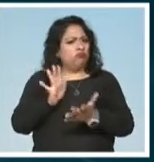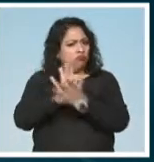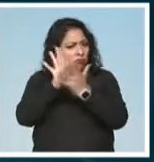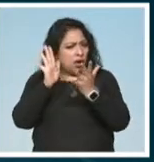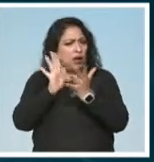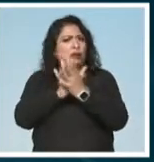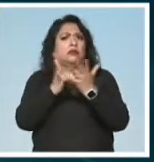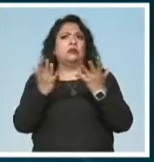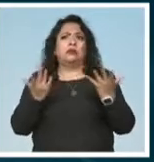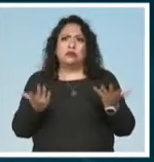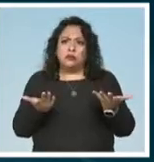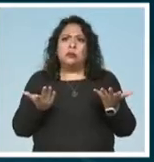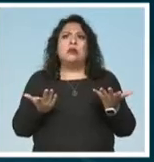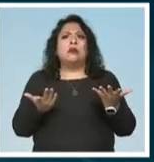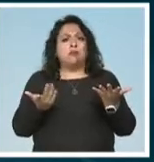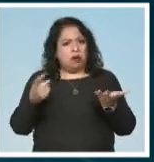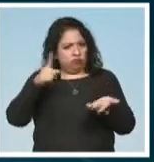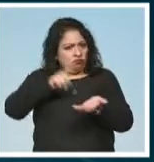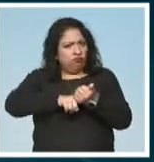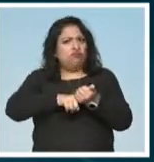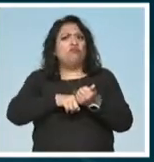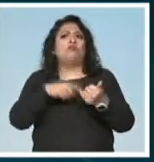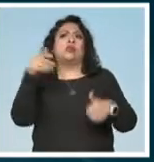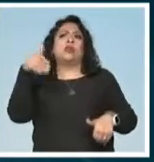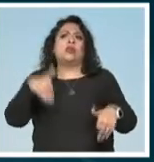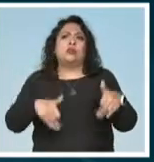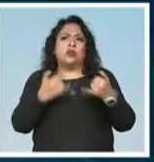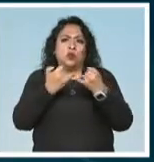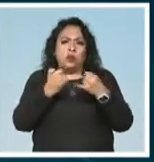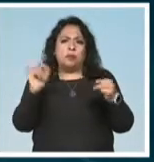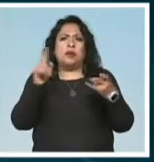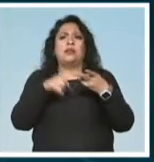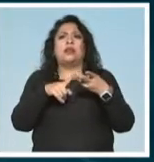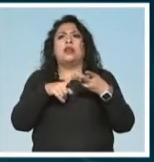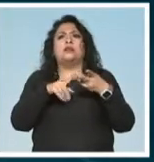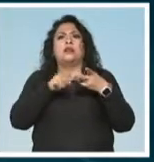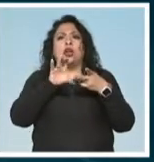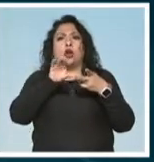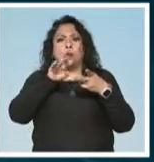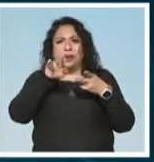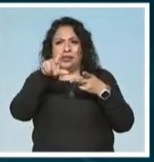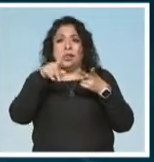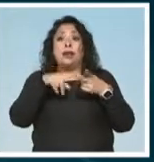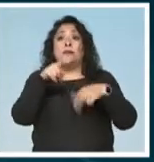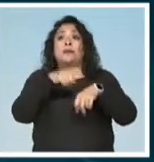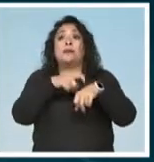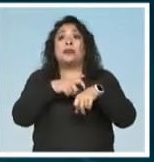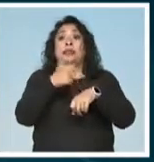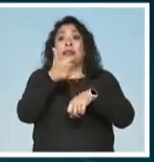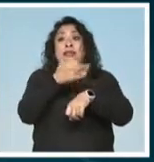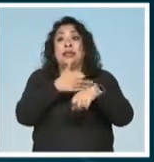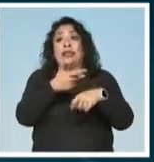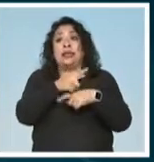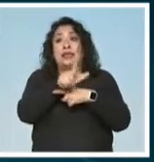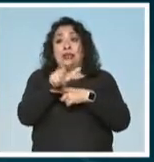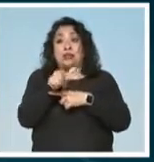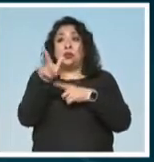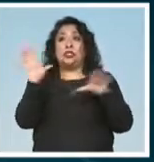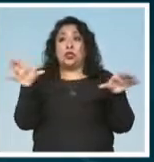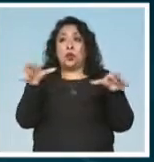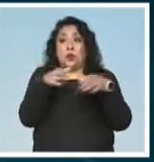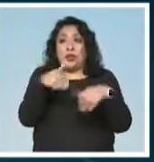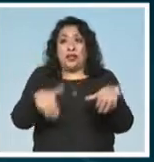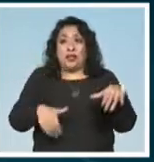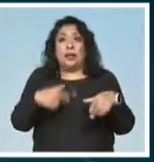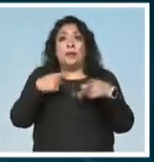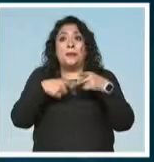y está adentro, ¿no? Teatro independiente, teatro comercial. Pasadas las 6 de la tarde, la comunidad